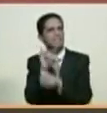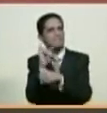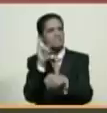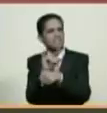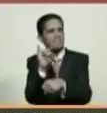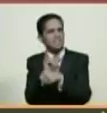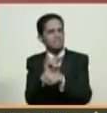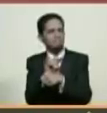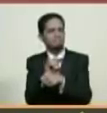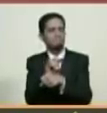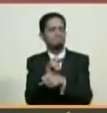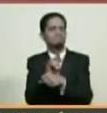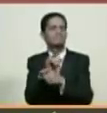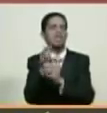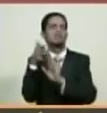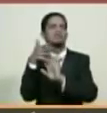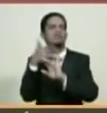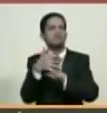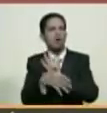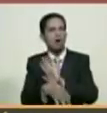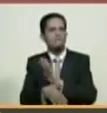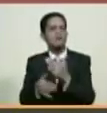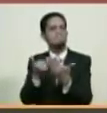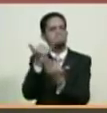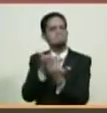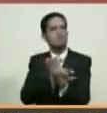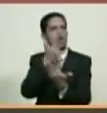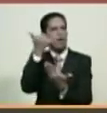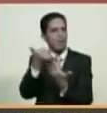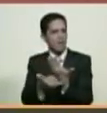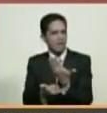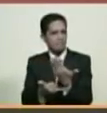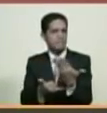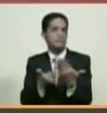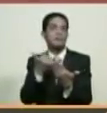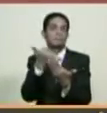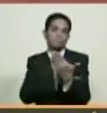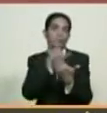falsos supuestos acerca de un programa que es un programa integral,